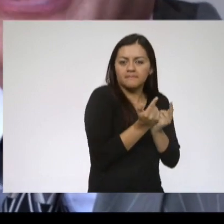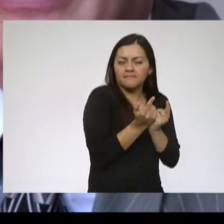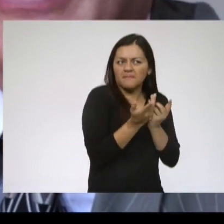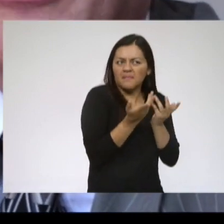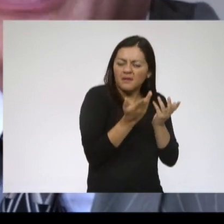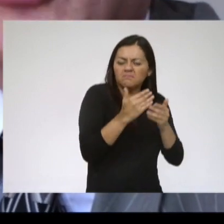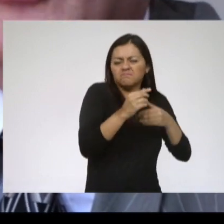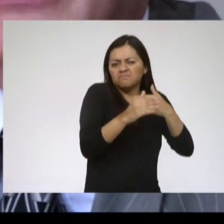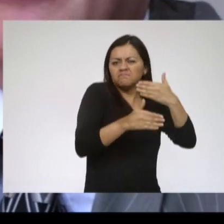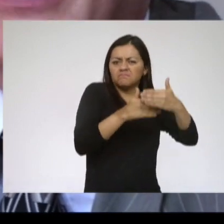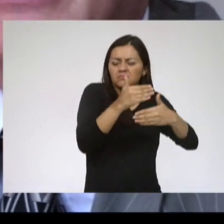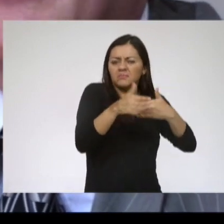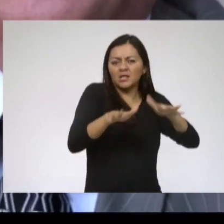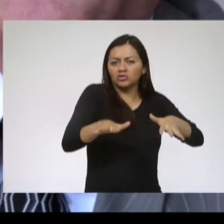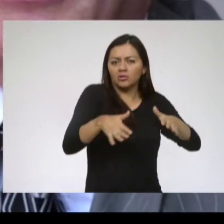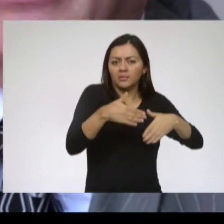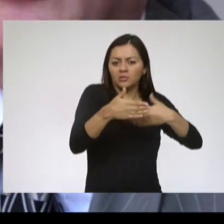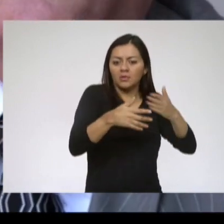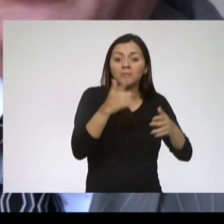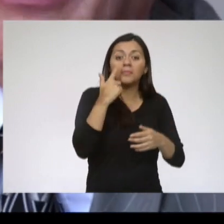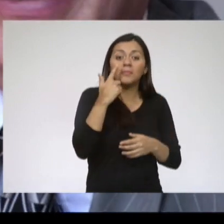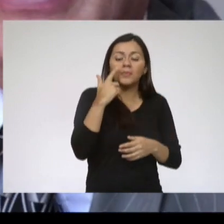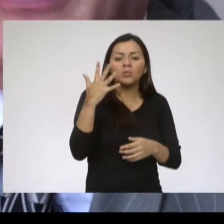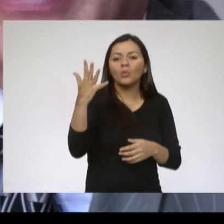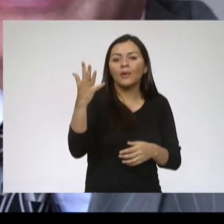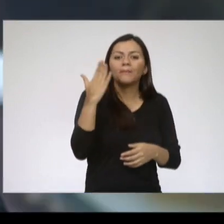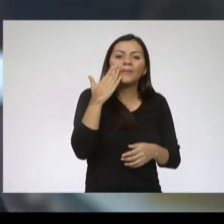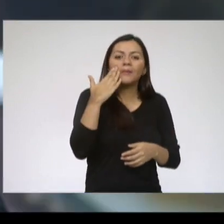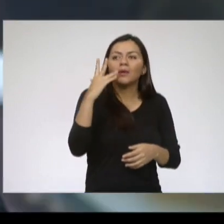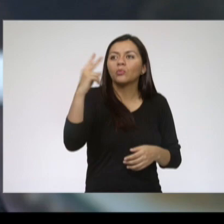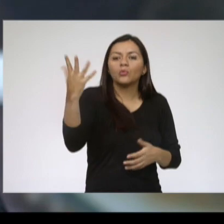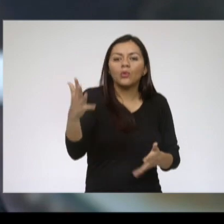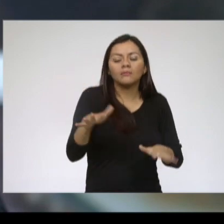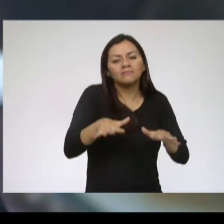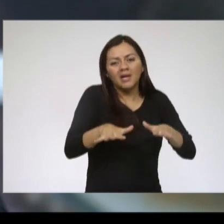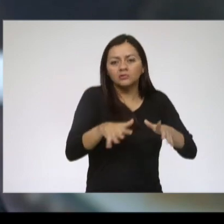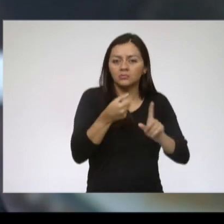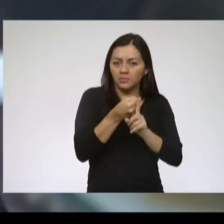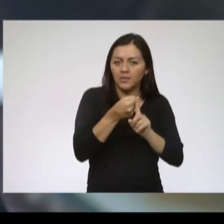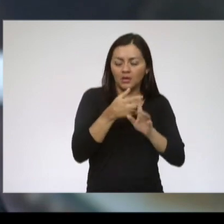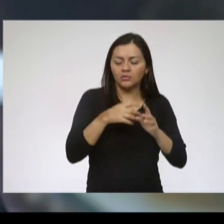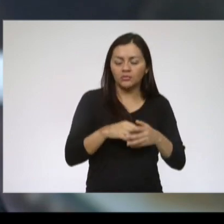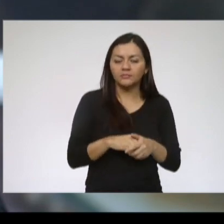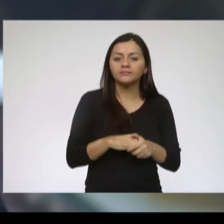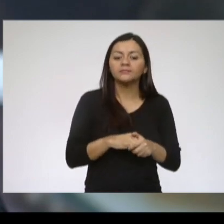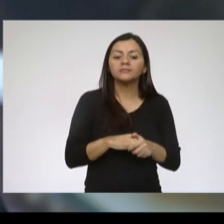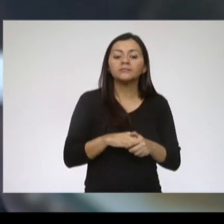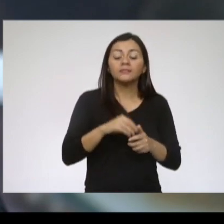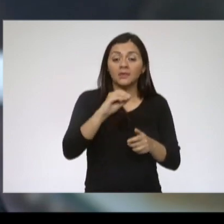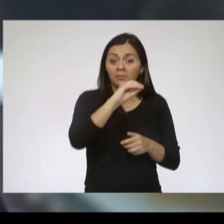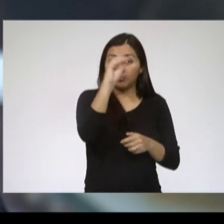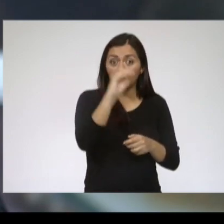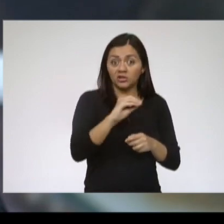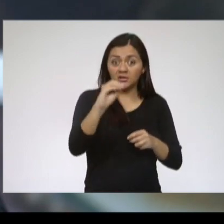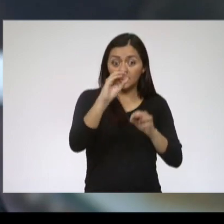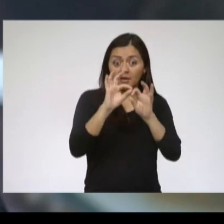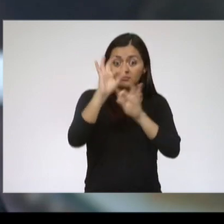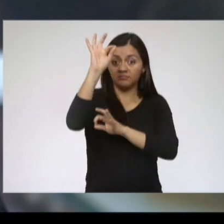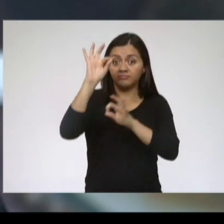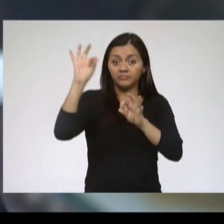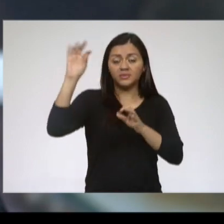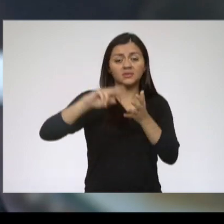sea, mejora el impacto porque el padre se va, no va a ver, o porque la madre se va. El balance que muestran las cifras son las